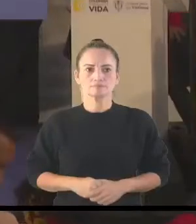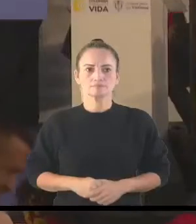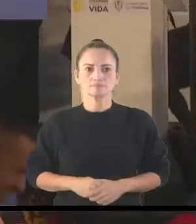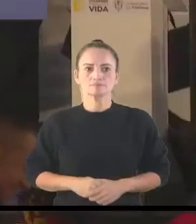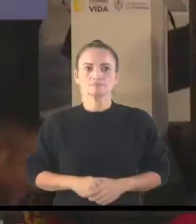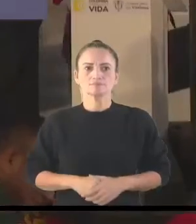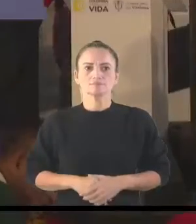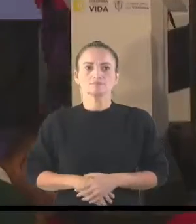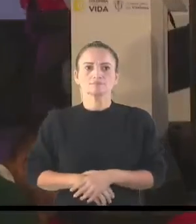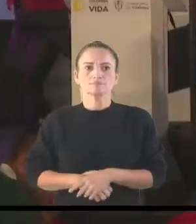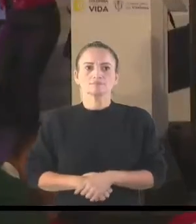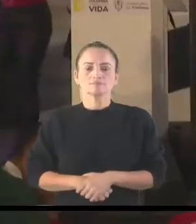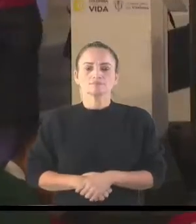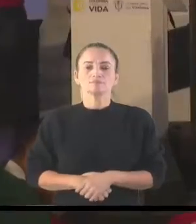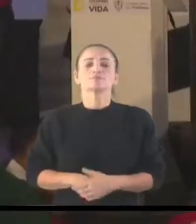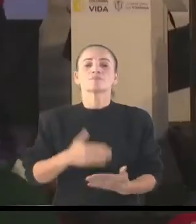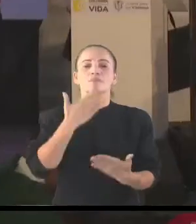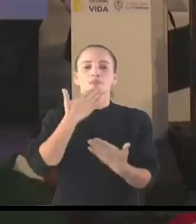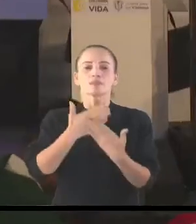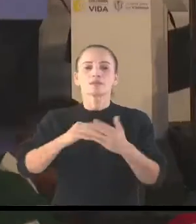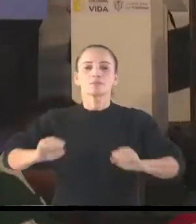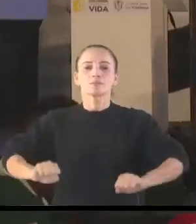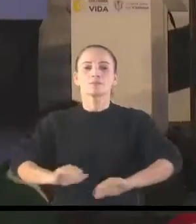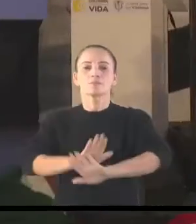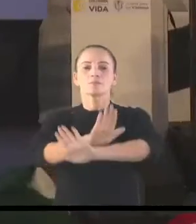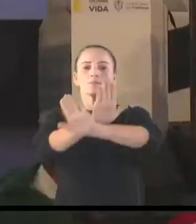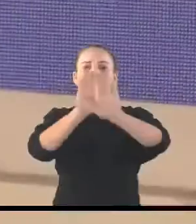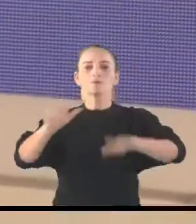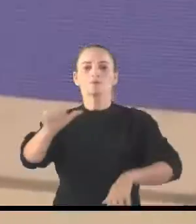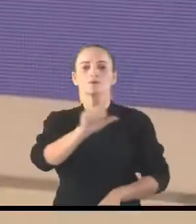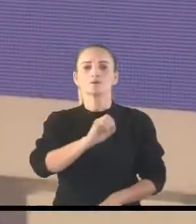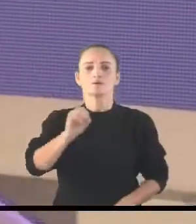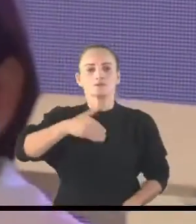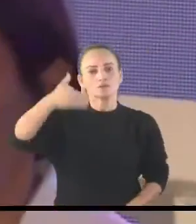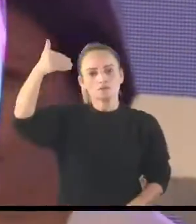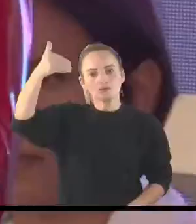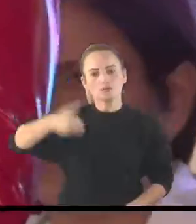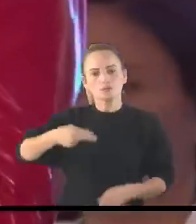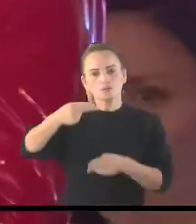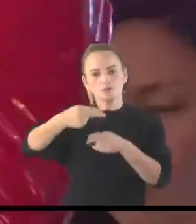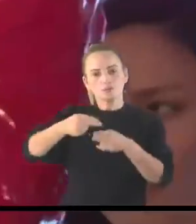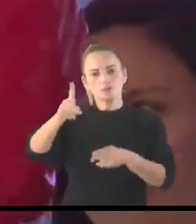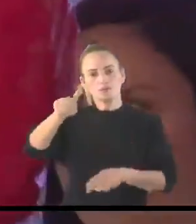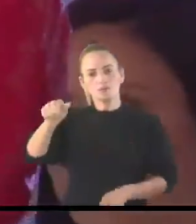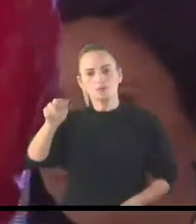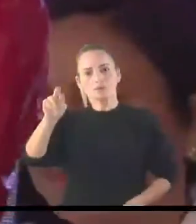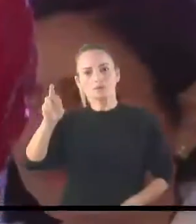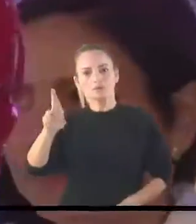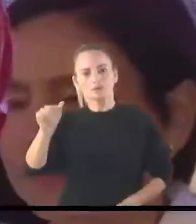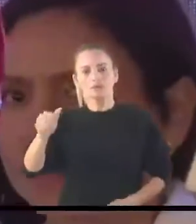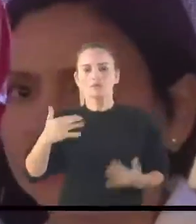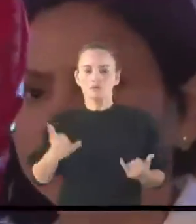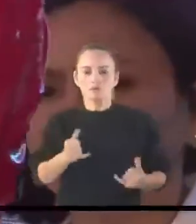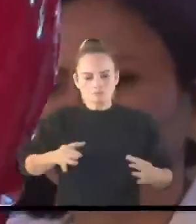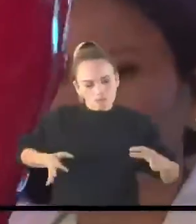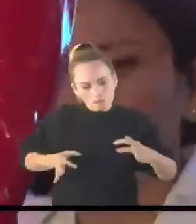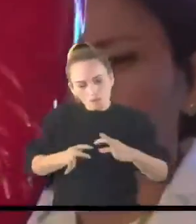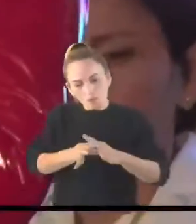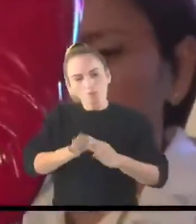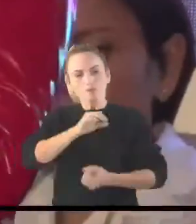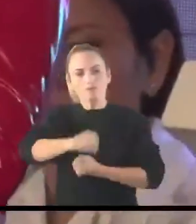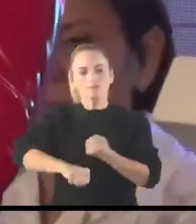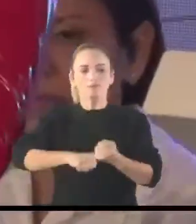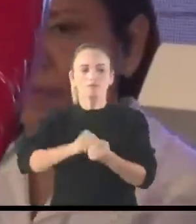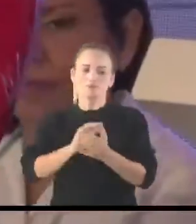Muy buenos días a todos y todas, muy contenta de estar hoy aquí toda mi solidaridad, todo